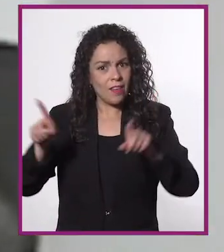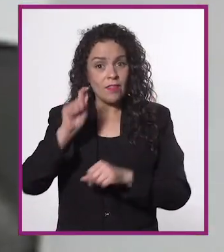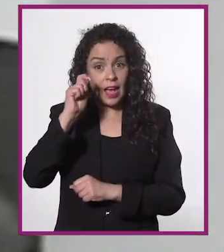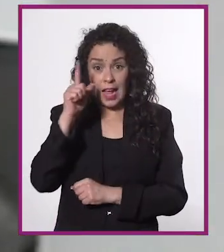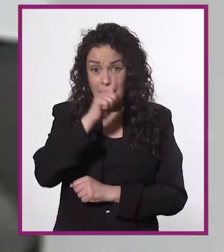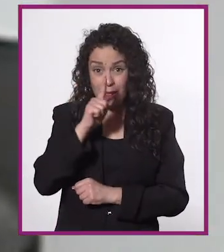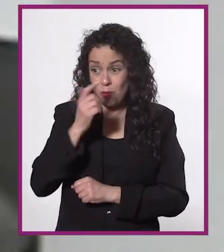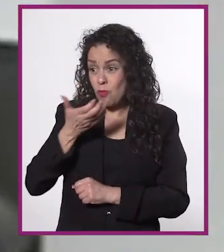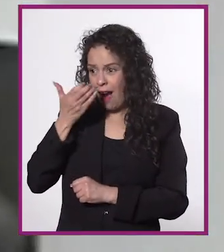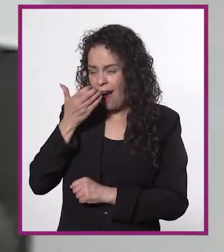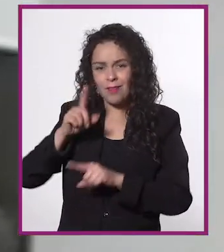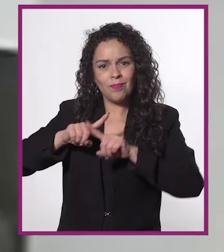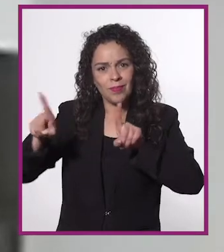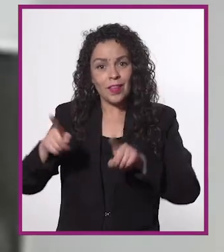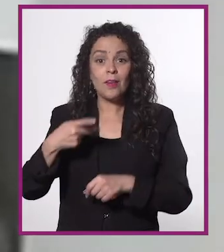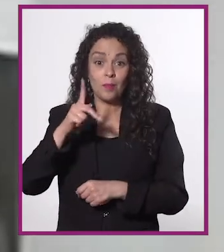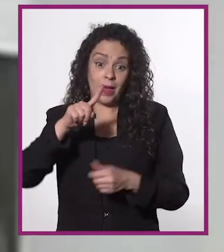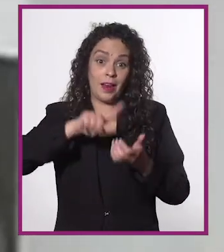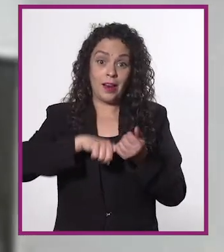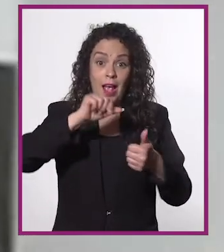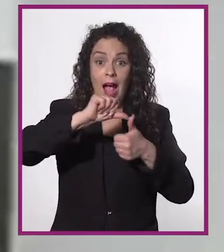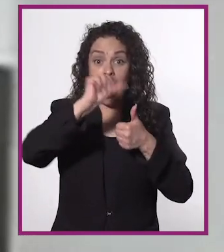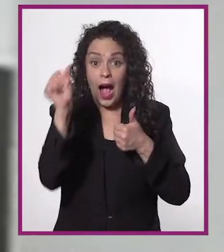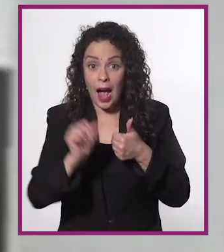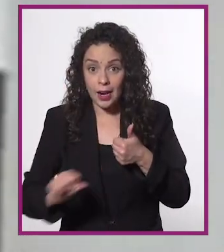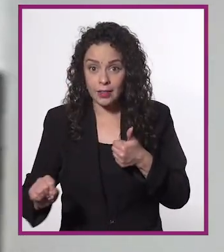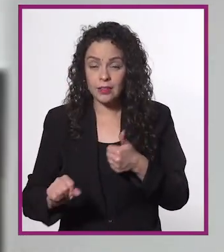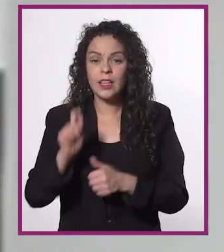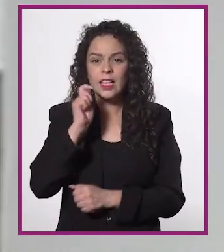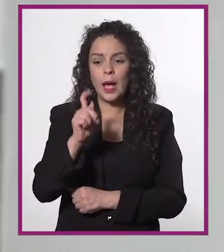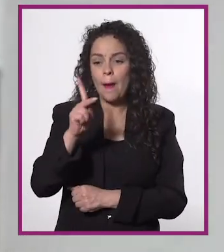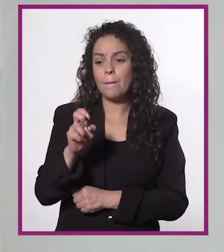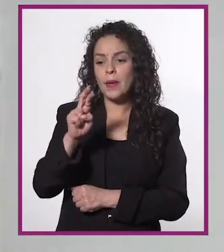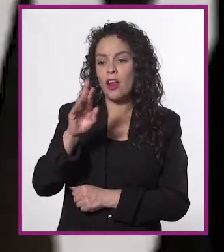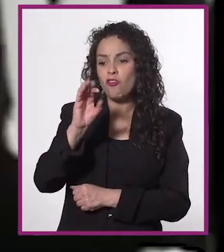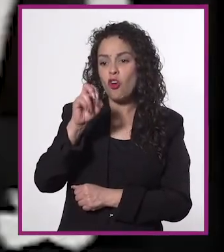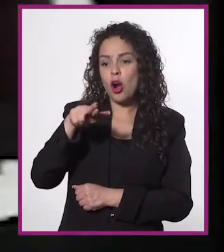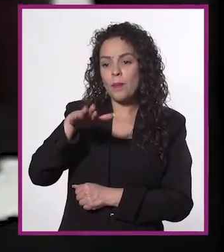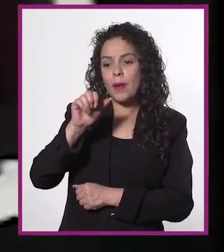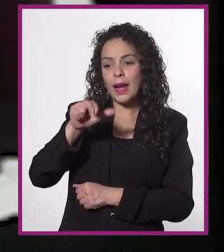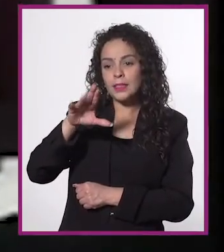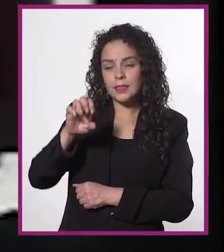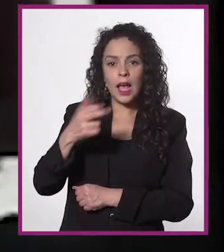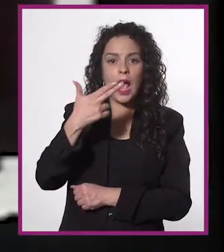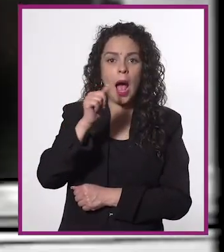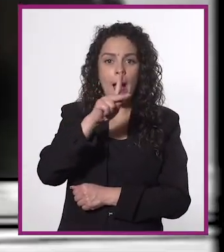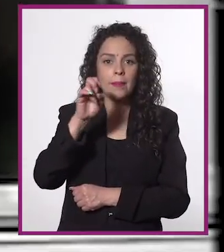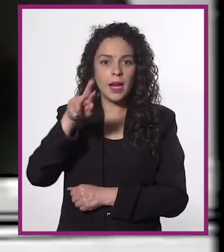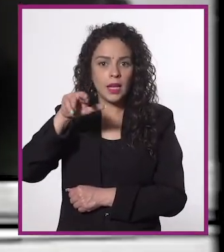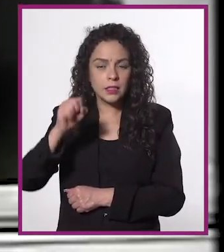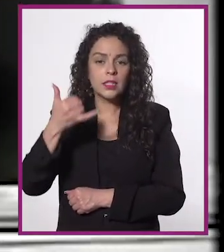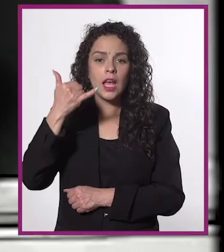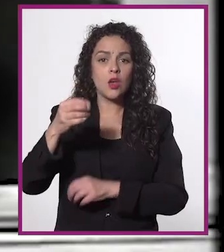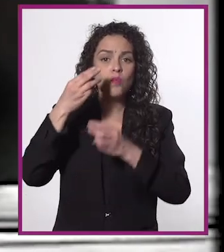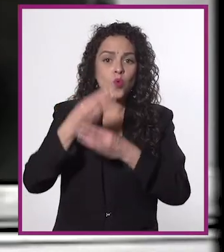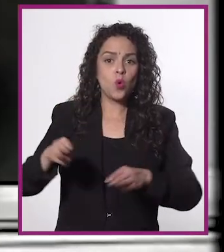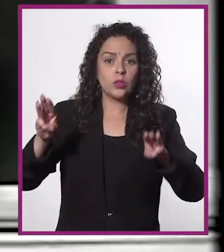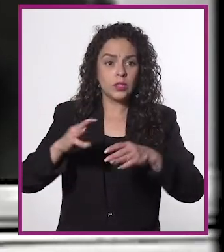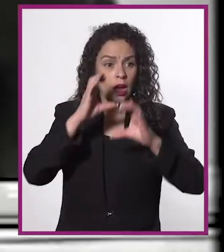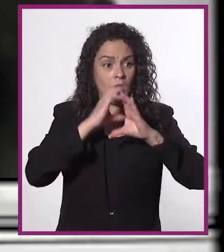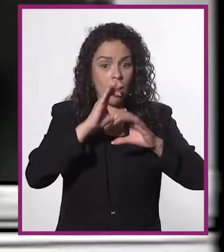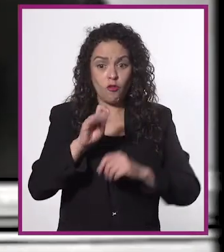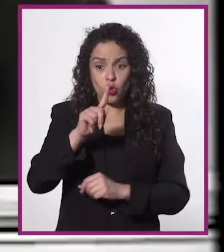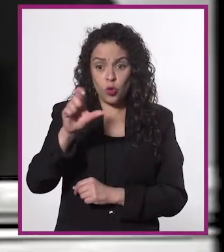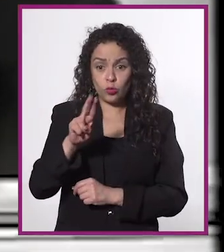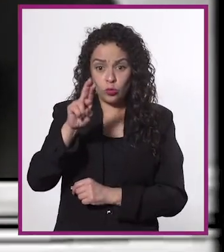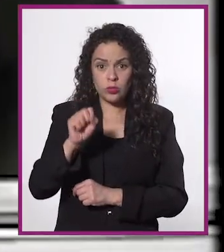del arte. Experimentaron con el performance, los happenings y la música. Los conciertos de Fluxus eran experiencias auditivas